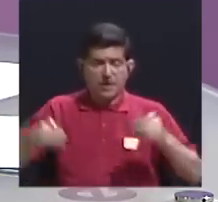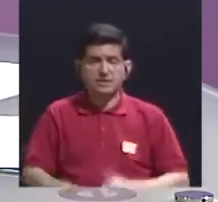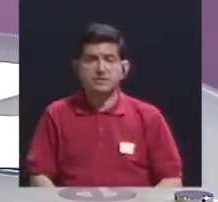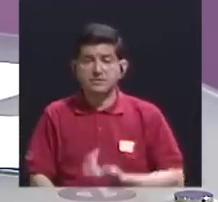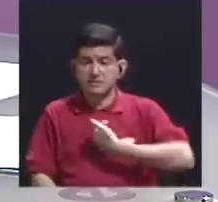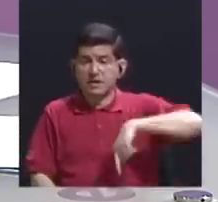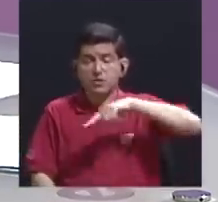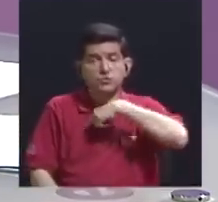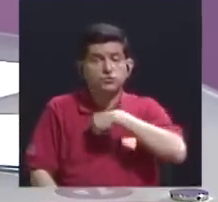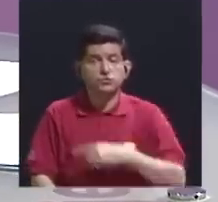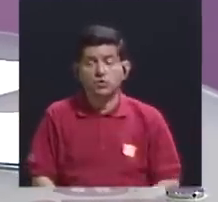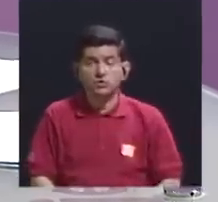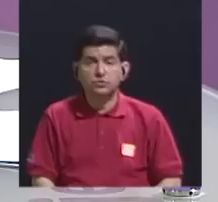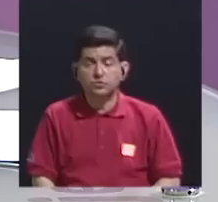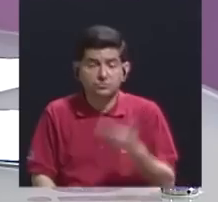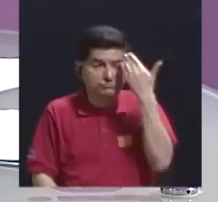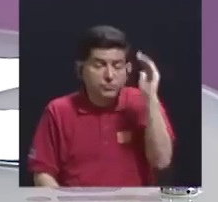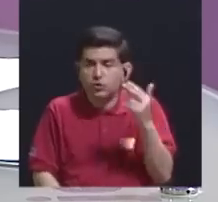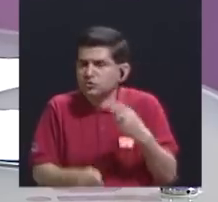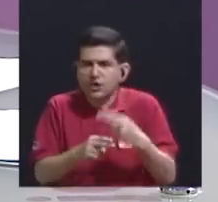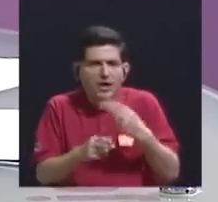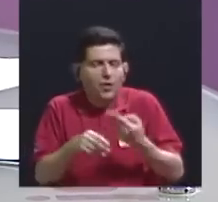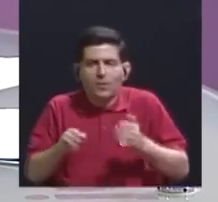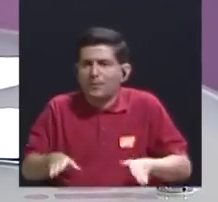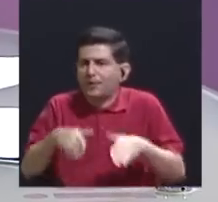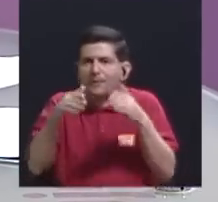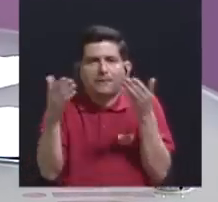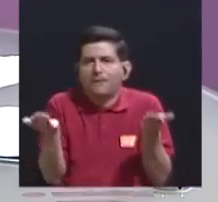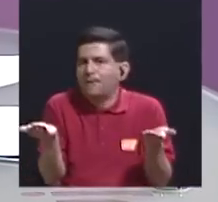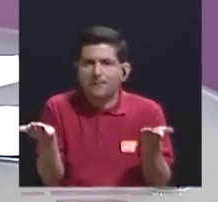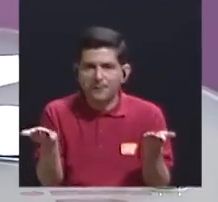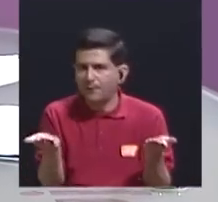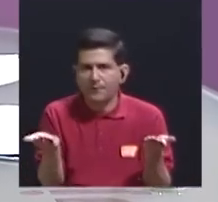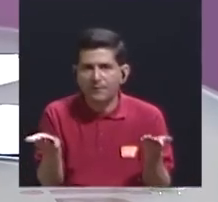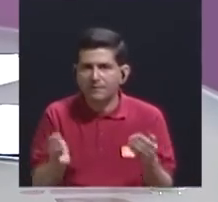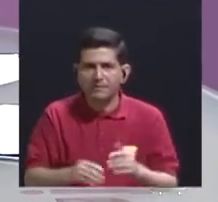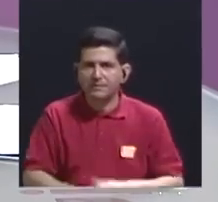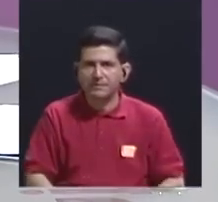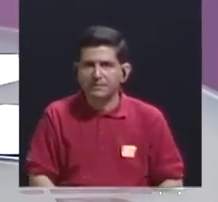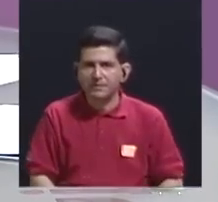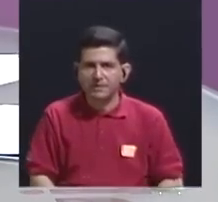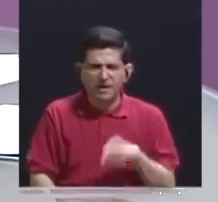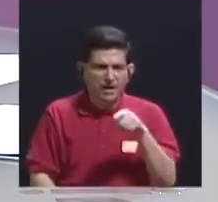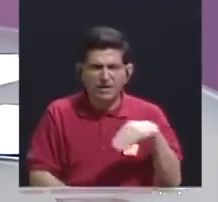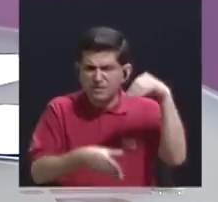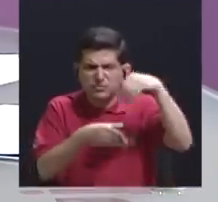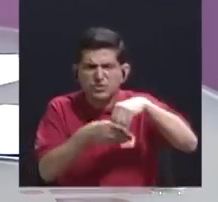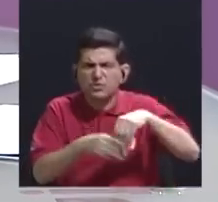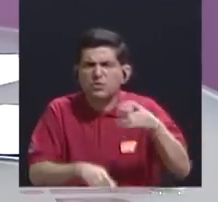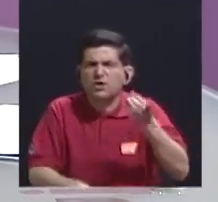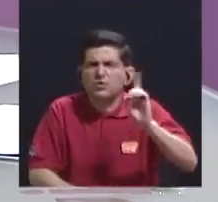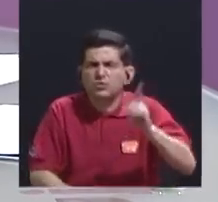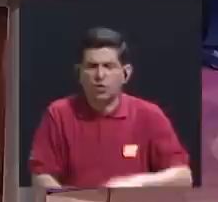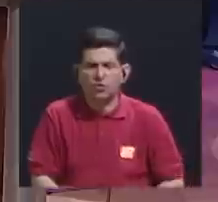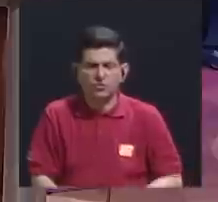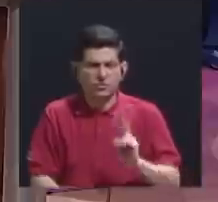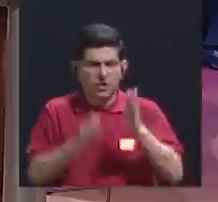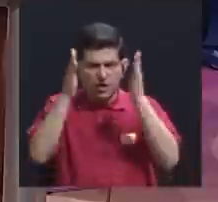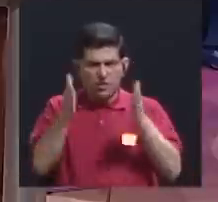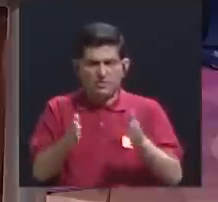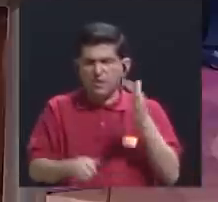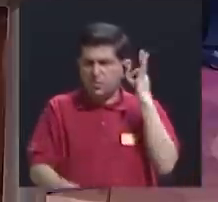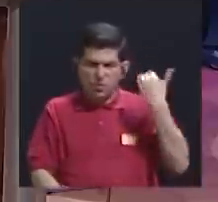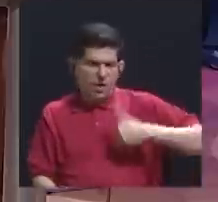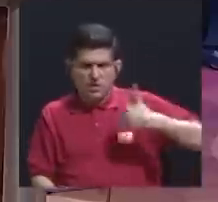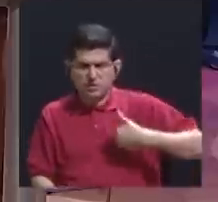seríamos así si no yo no no sé cómo lo lo lo lo encajarán el resto de mis compañeros y